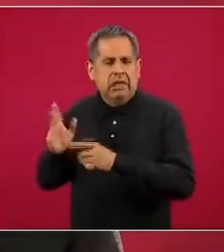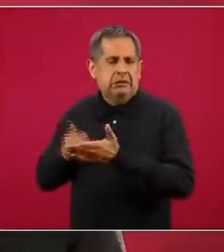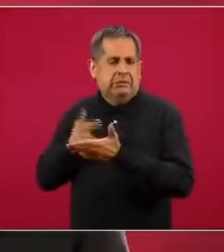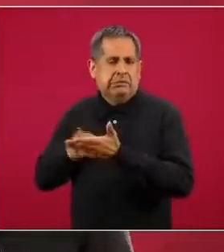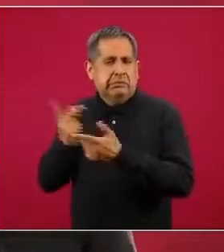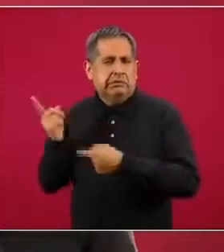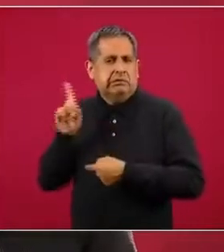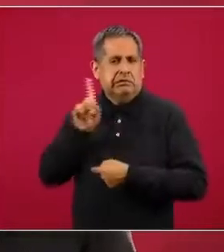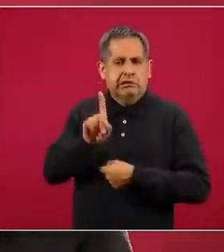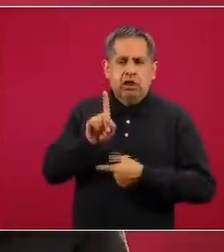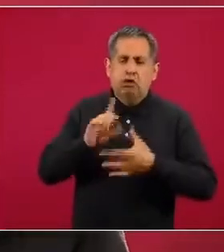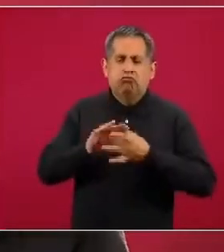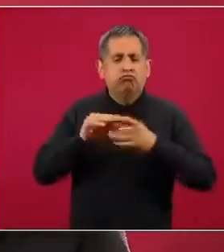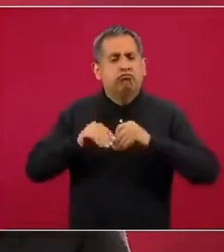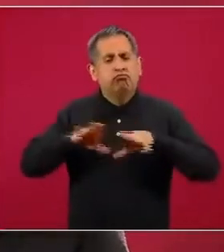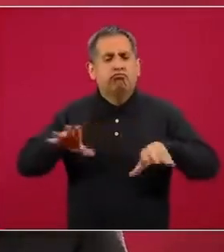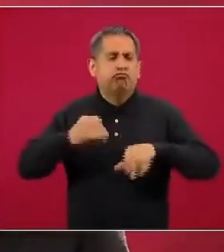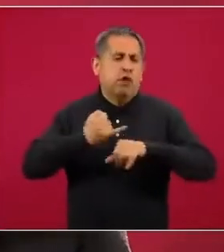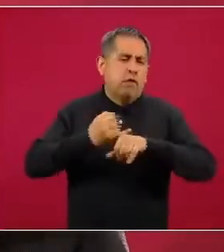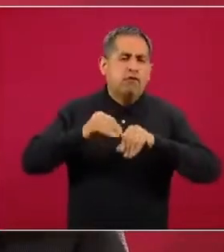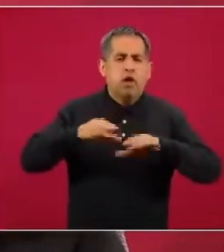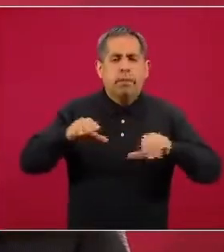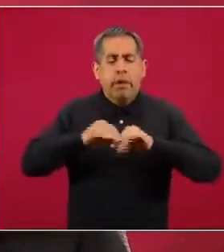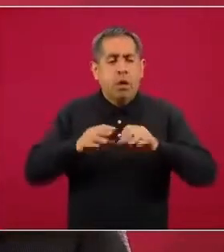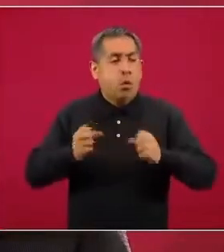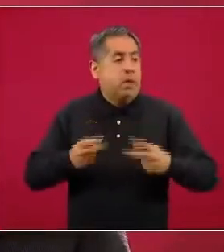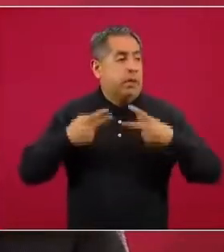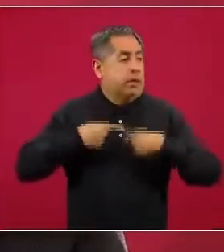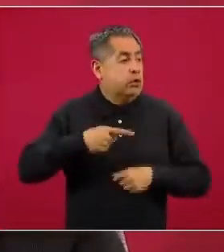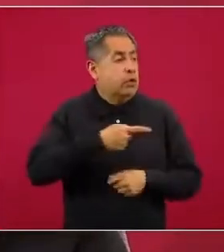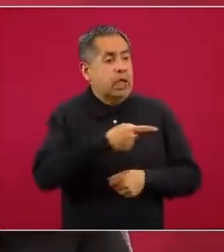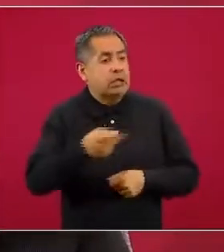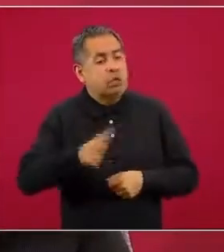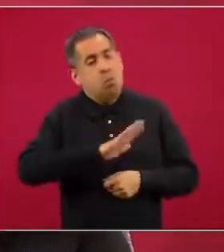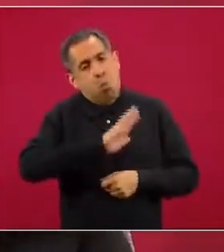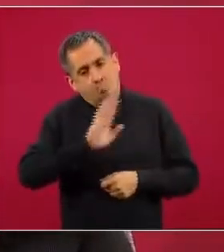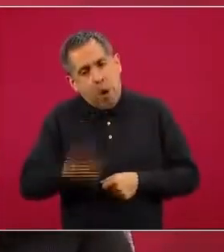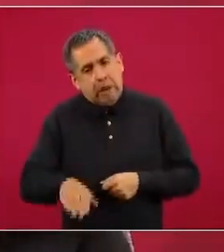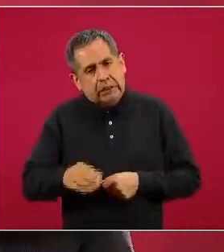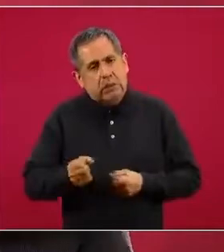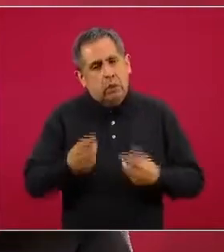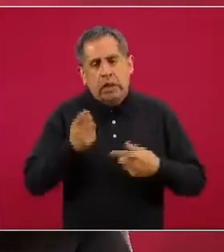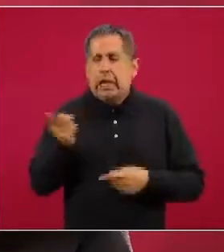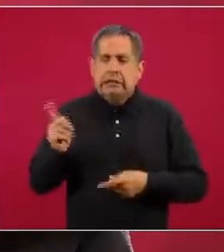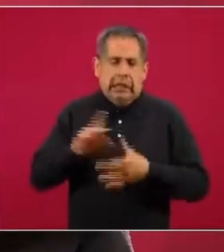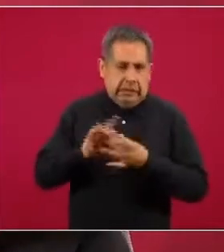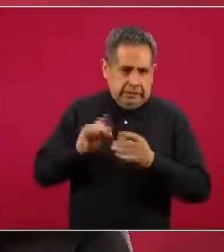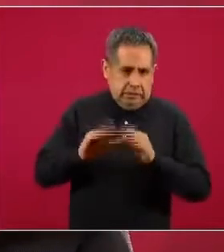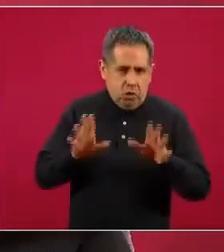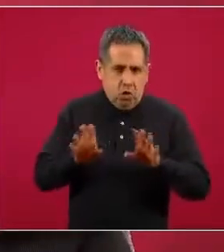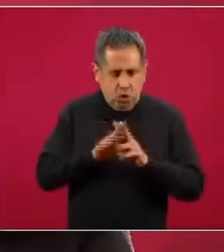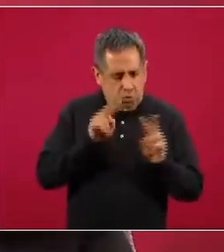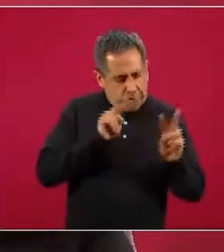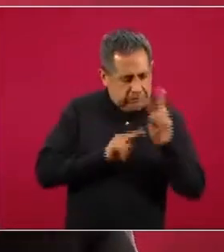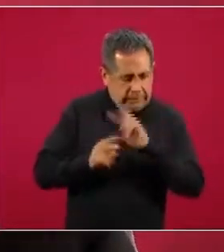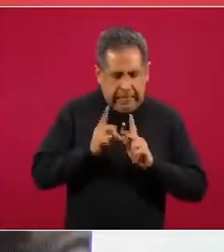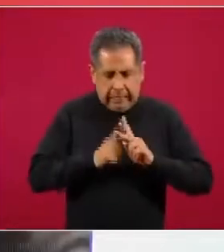varias ocasiones el informe de exceso de mortalidad, ha detallado lo que significa, cómo se